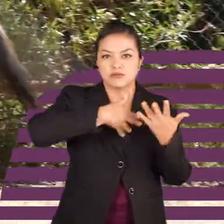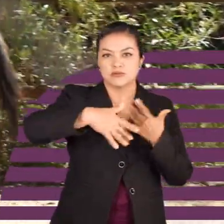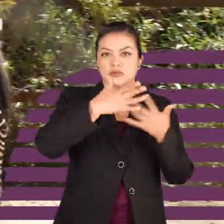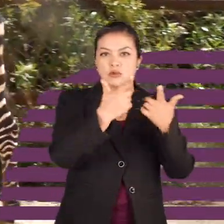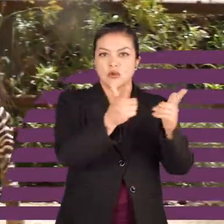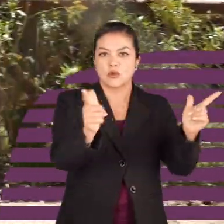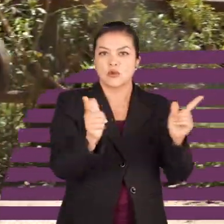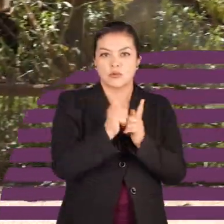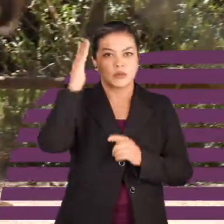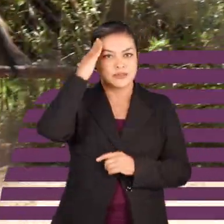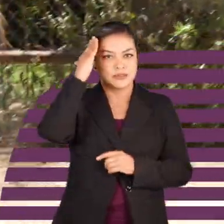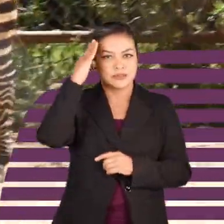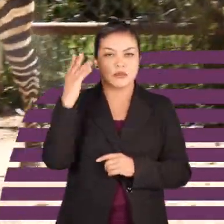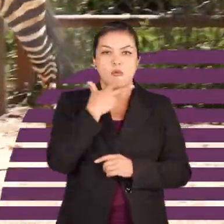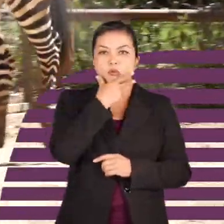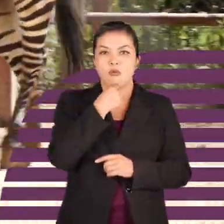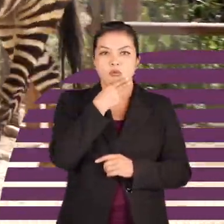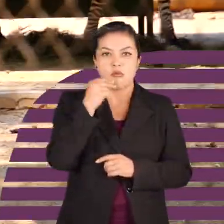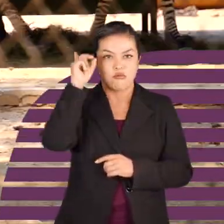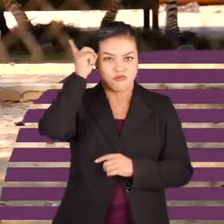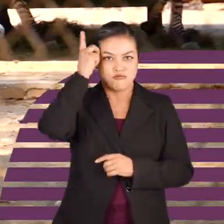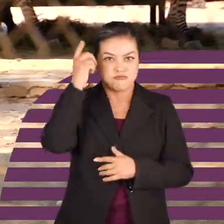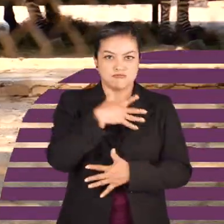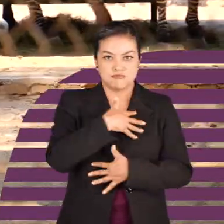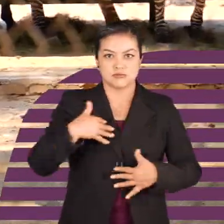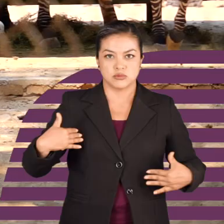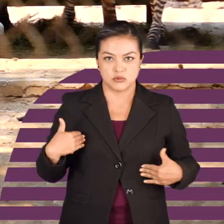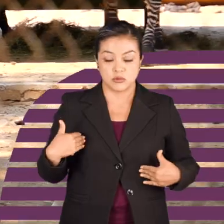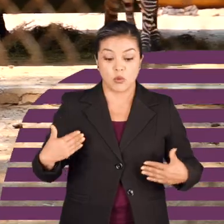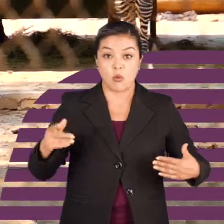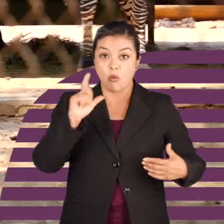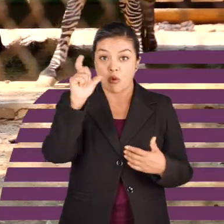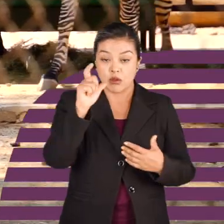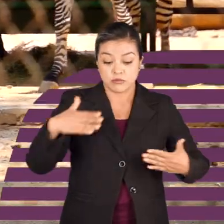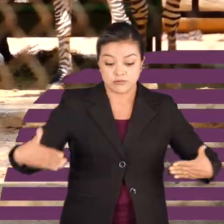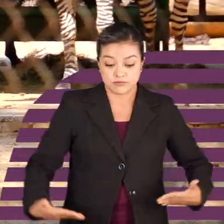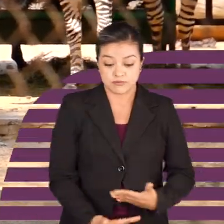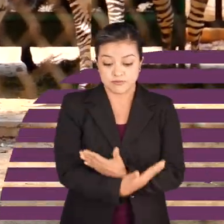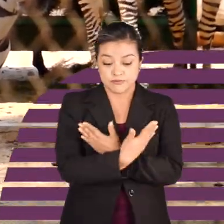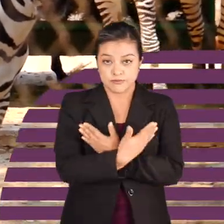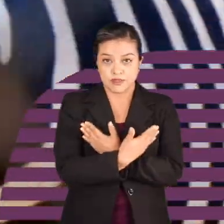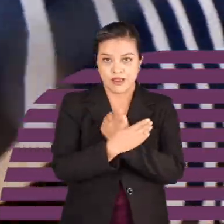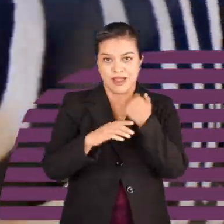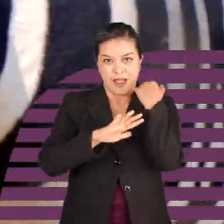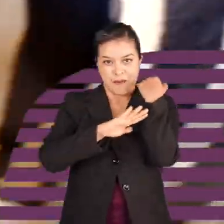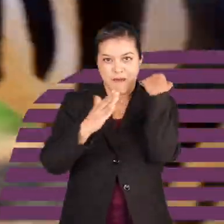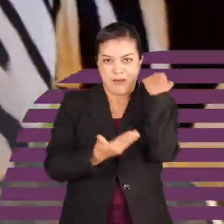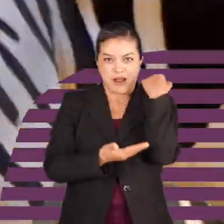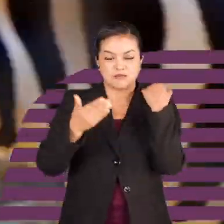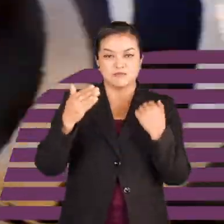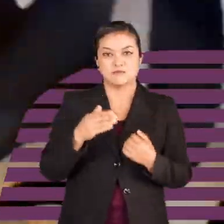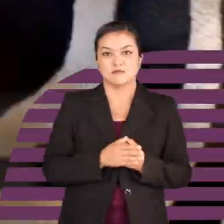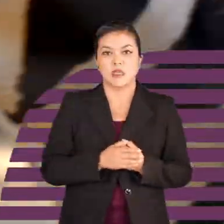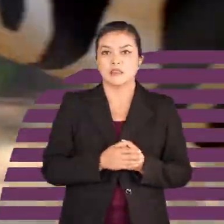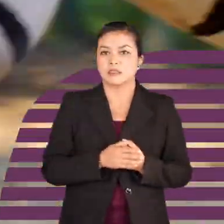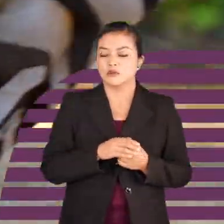Se debe a que, al principio del embarazo, el bebé es completamente negro y forma un patrón único de rayas como nuestras huellas